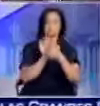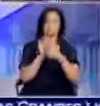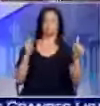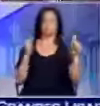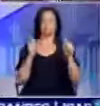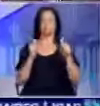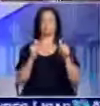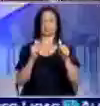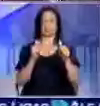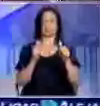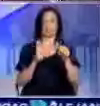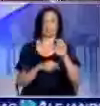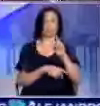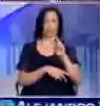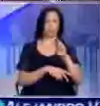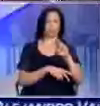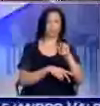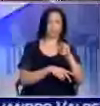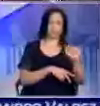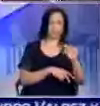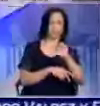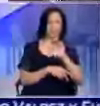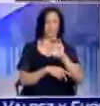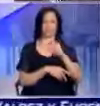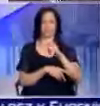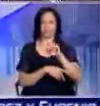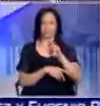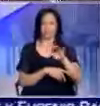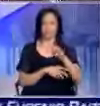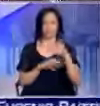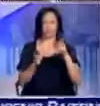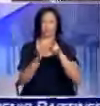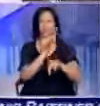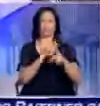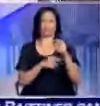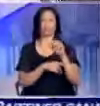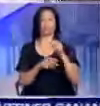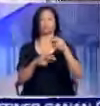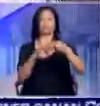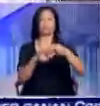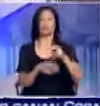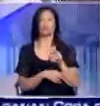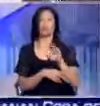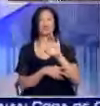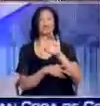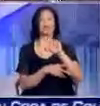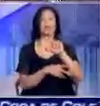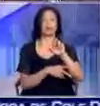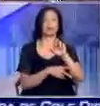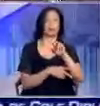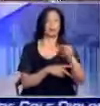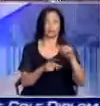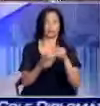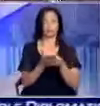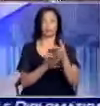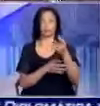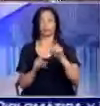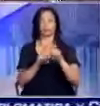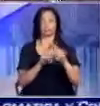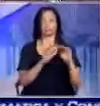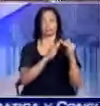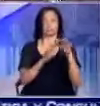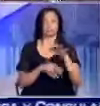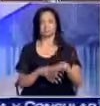chispe tren gu alfarina lo que sea lo que ha matado todo el mundo cómo se llama Varsovia clerén que Varsovia lo compra allá en su